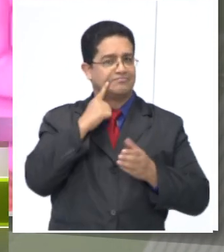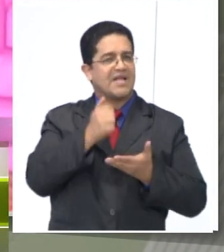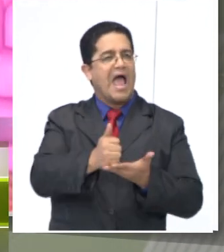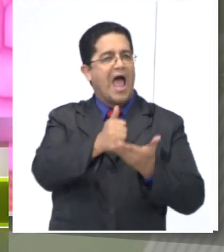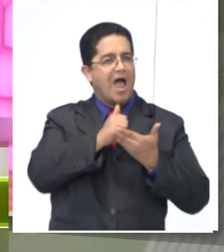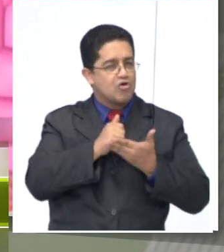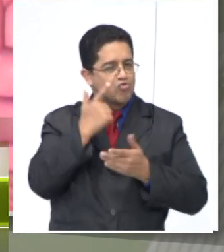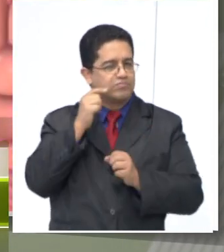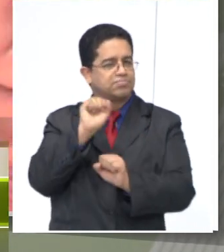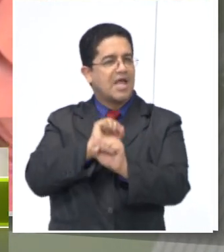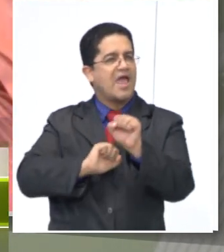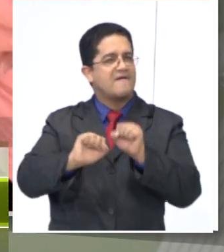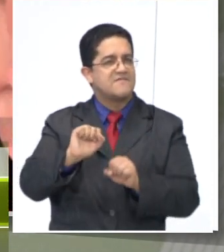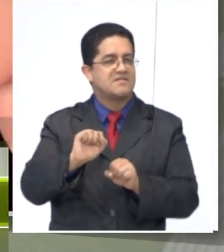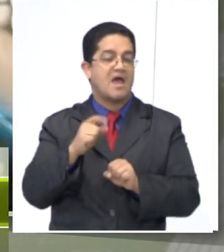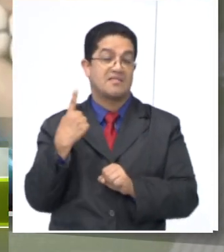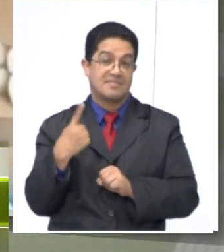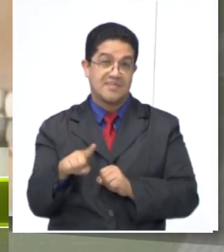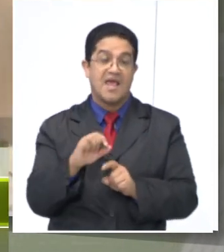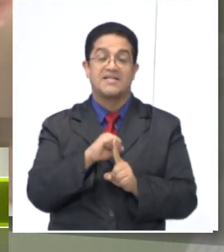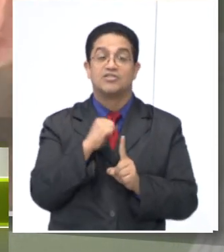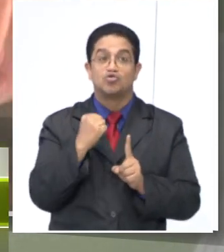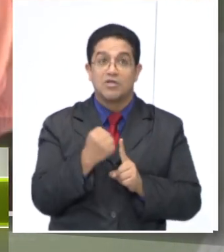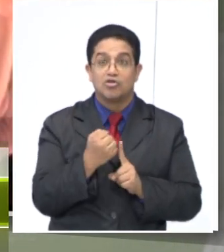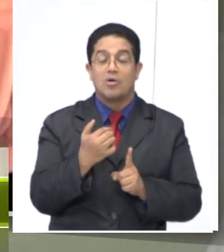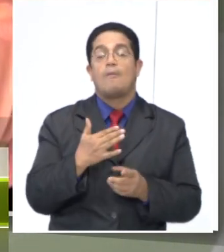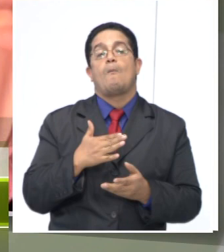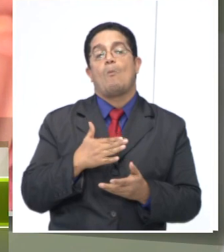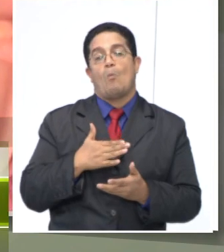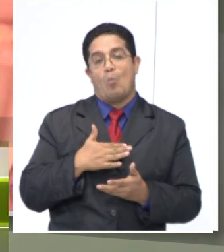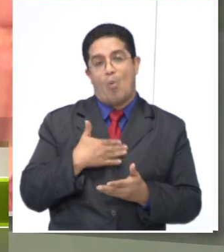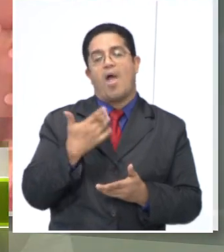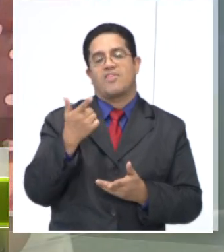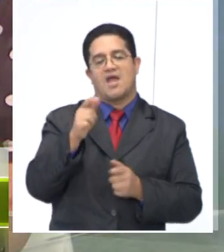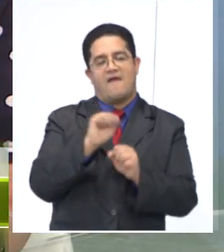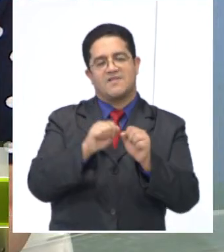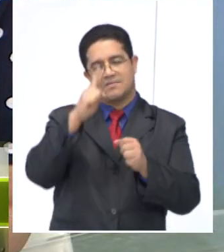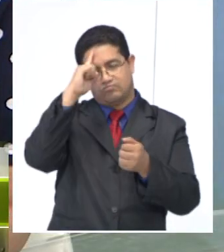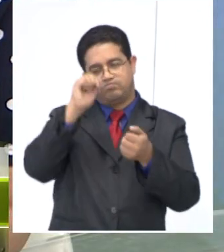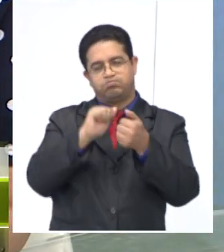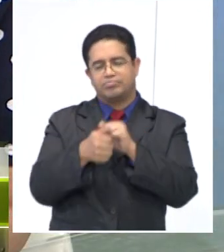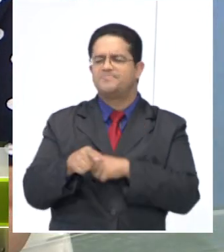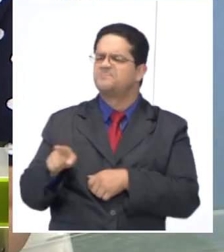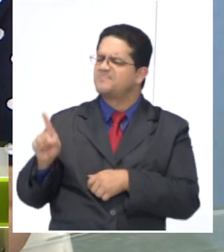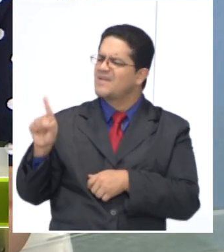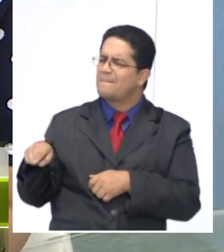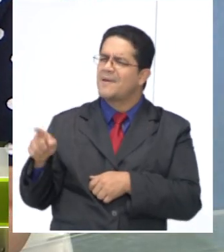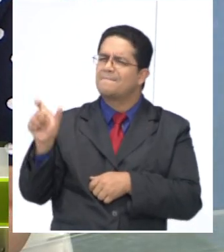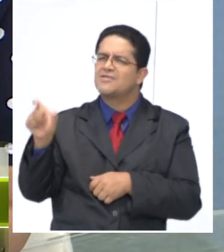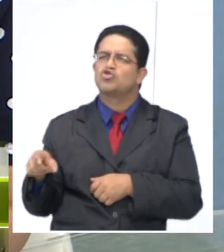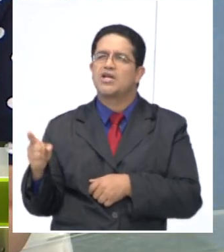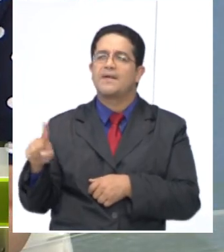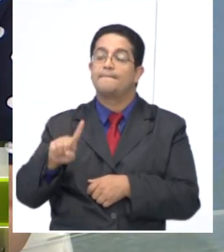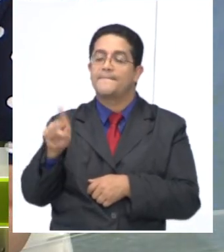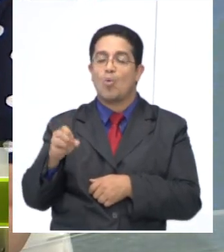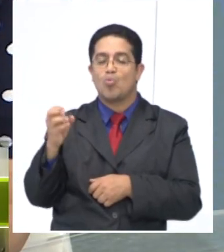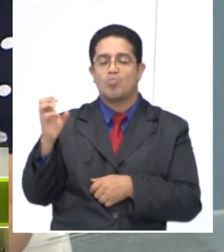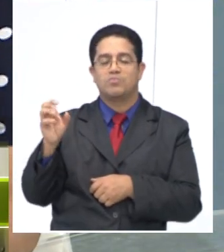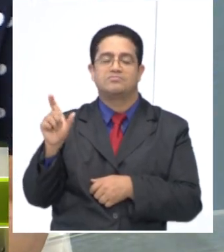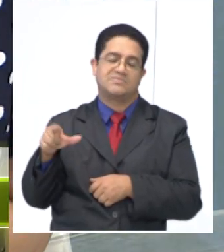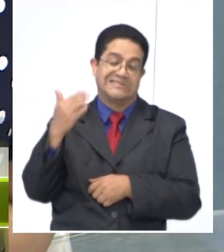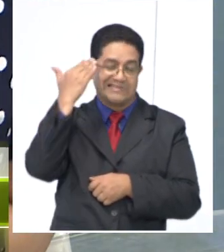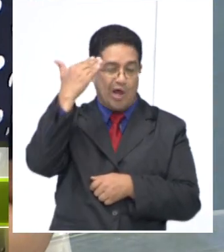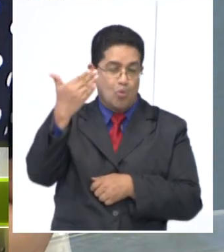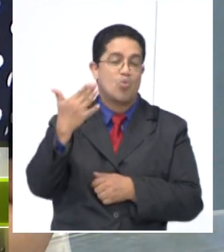para evitar que si tienes una condición preexistente pues se genere la pérdida de la conciencia. Daniel Tron nos dice lo siguiente, saludos,